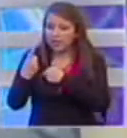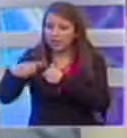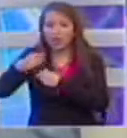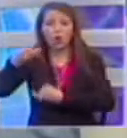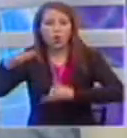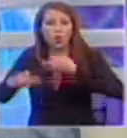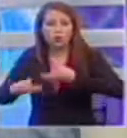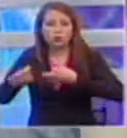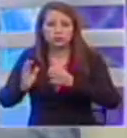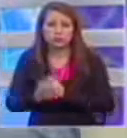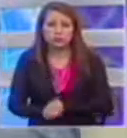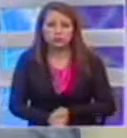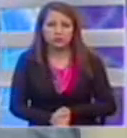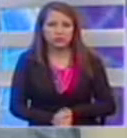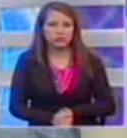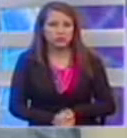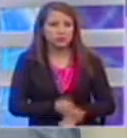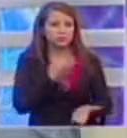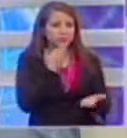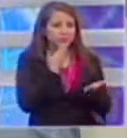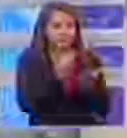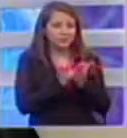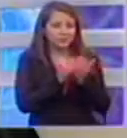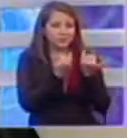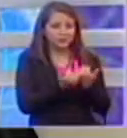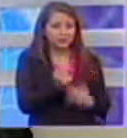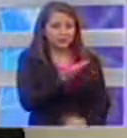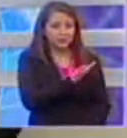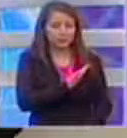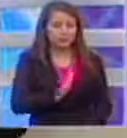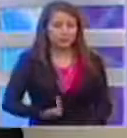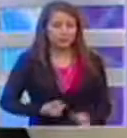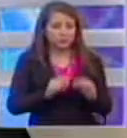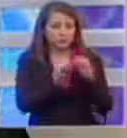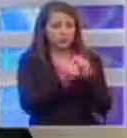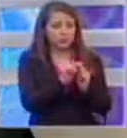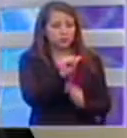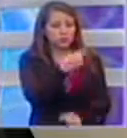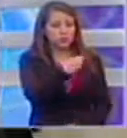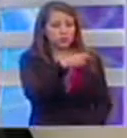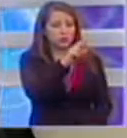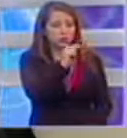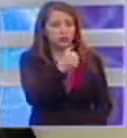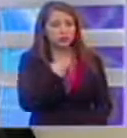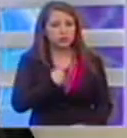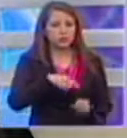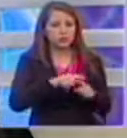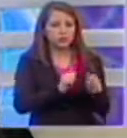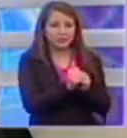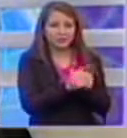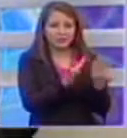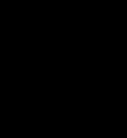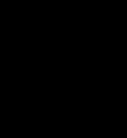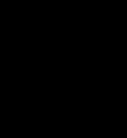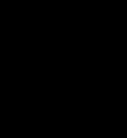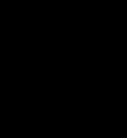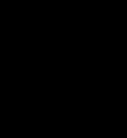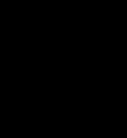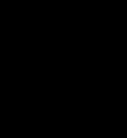la justicia. Gracias a Fabricio Villamar, presidente del Movimiento Ahora. Vamos a seguir con deportes. Adelante.